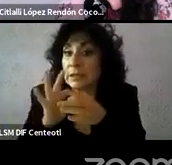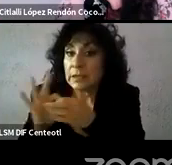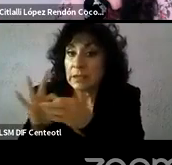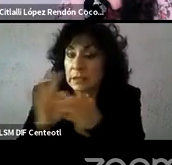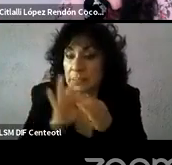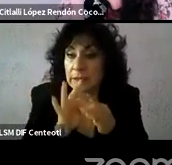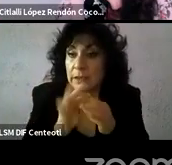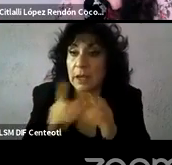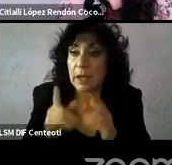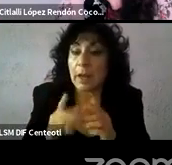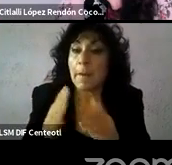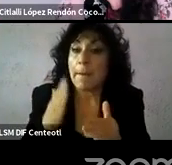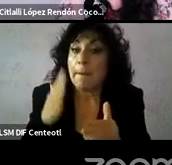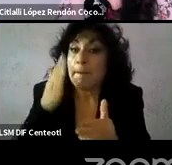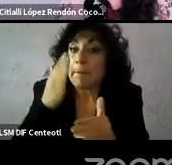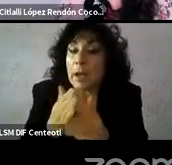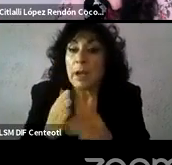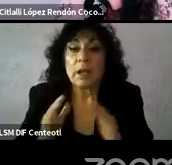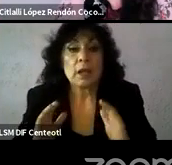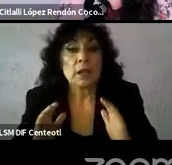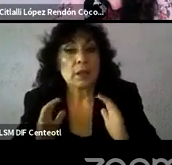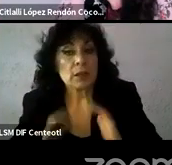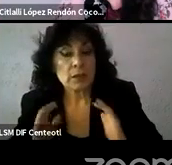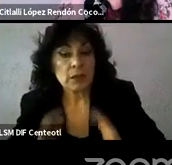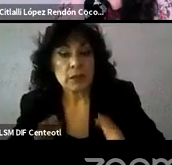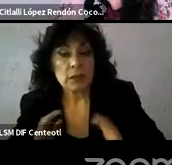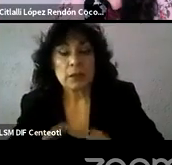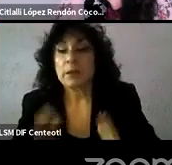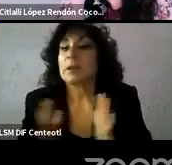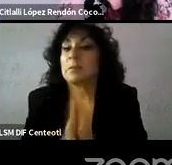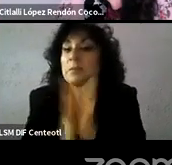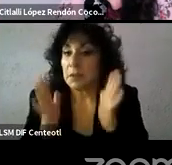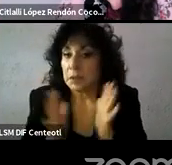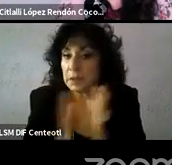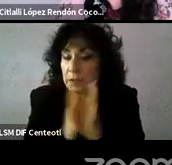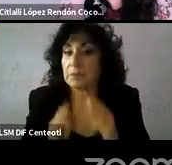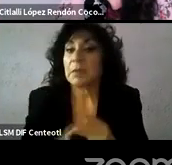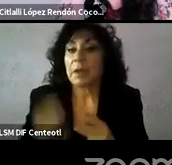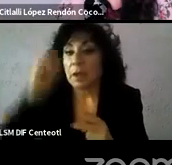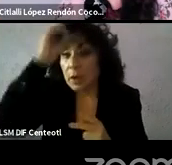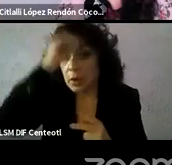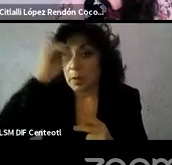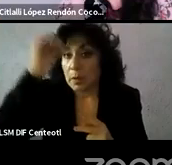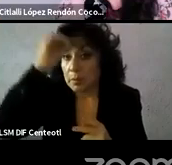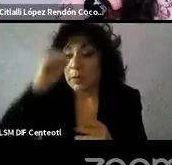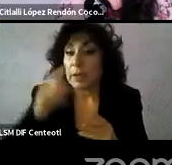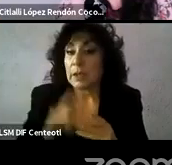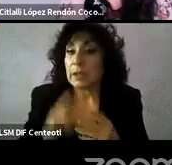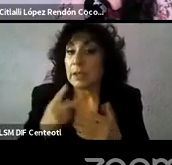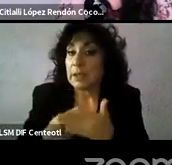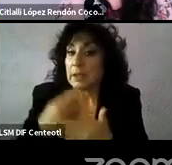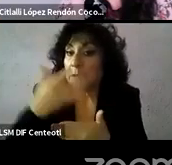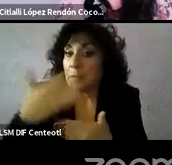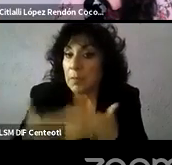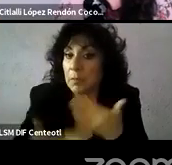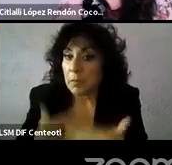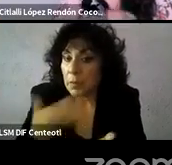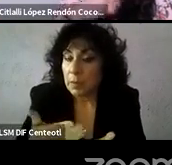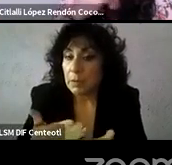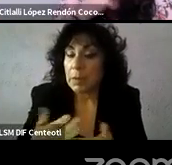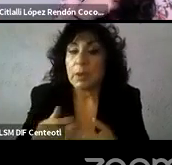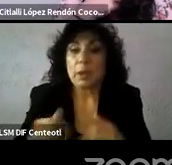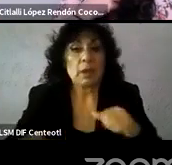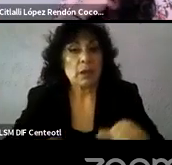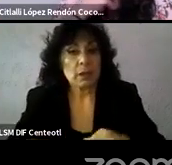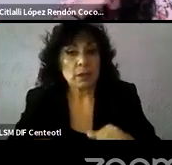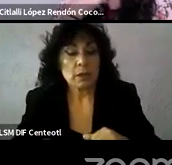hacia una ciudadanía participativa y democrática que opine, que diga, pero que también pueda proponer acciones y que esas acciones sean